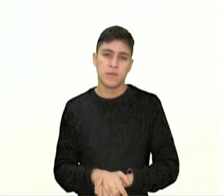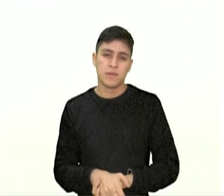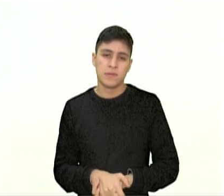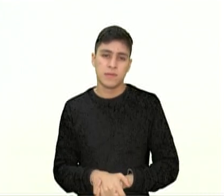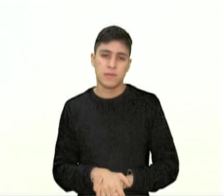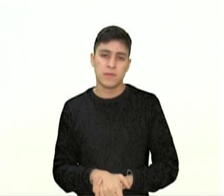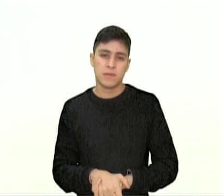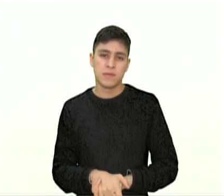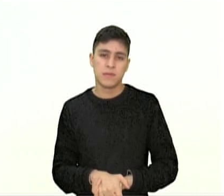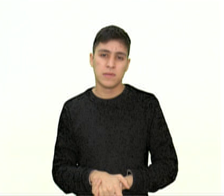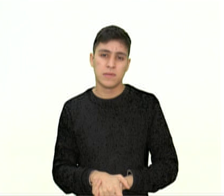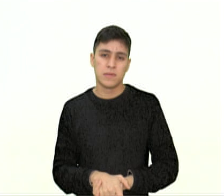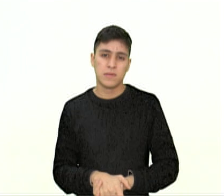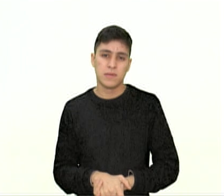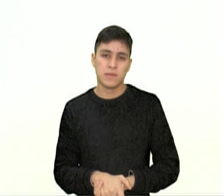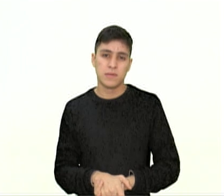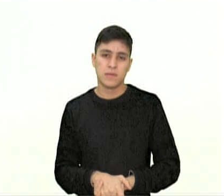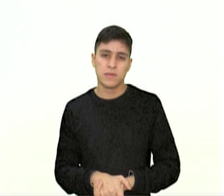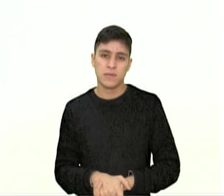2009-2010 fue